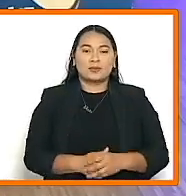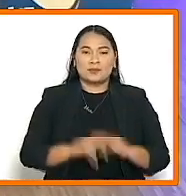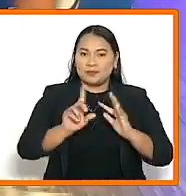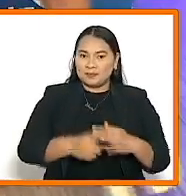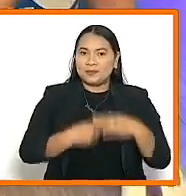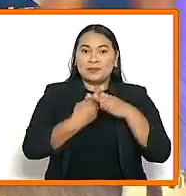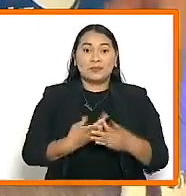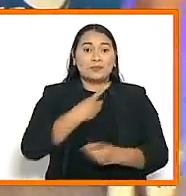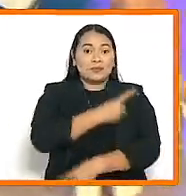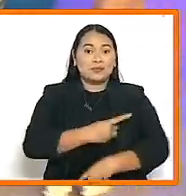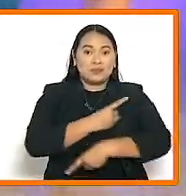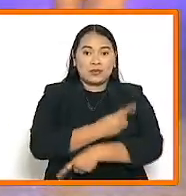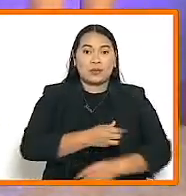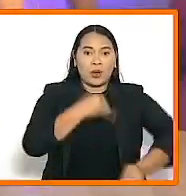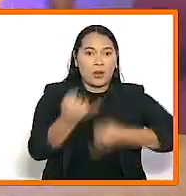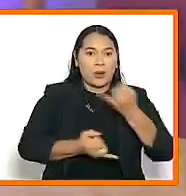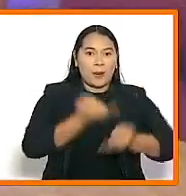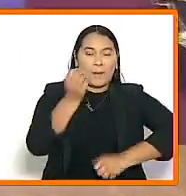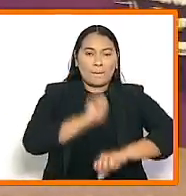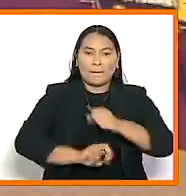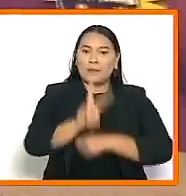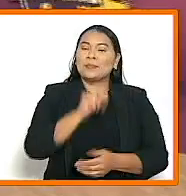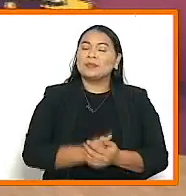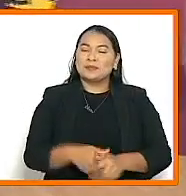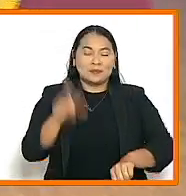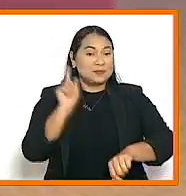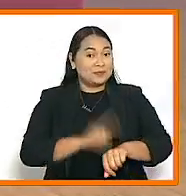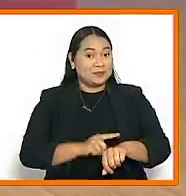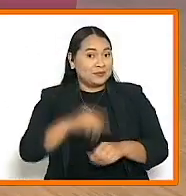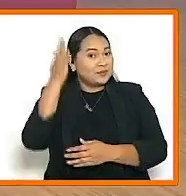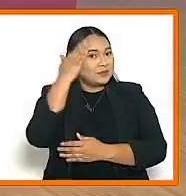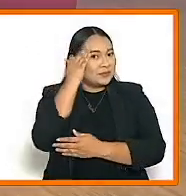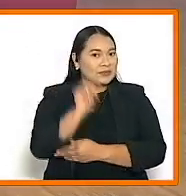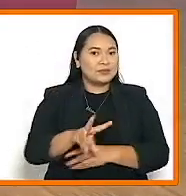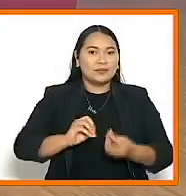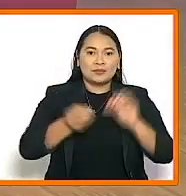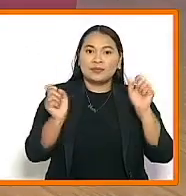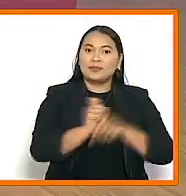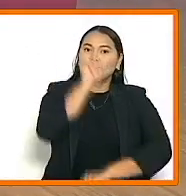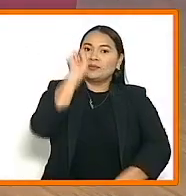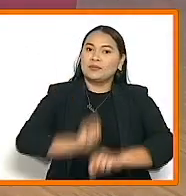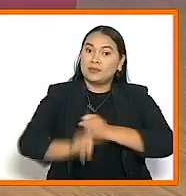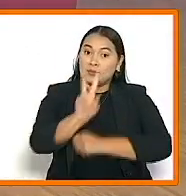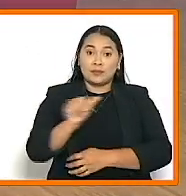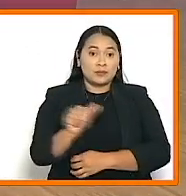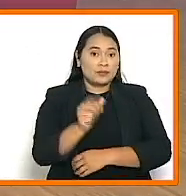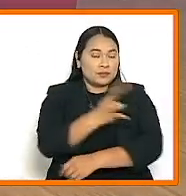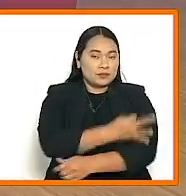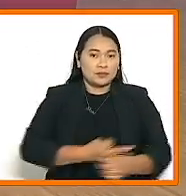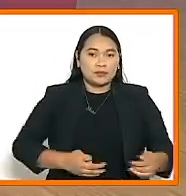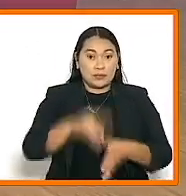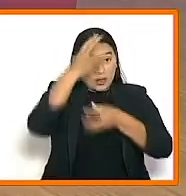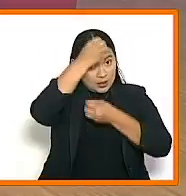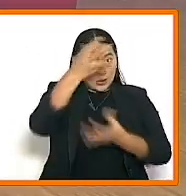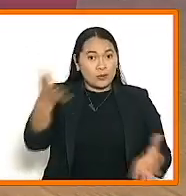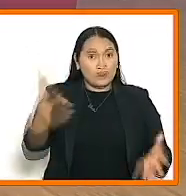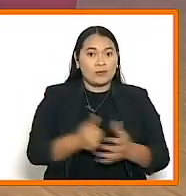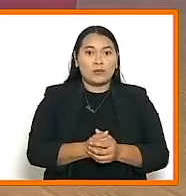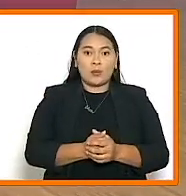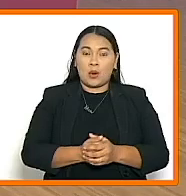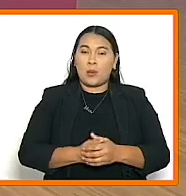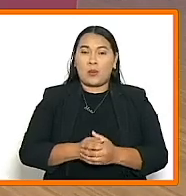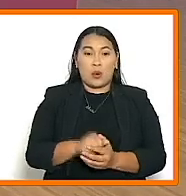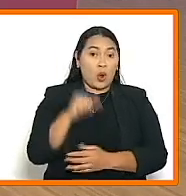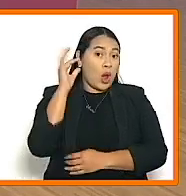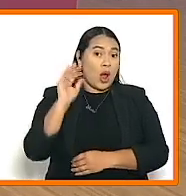diversion y con premiado vamos a conocer los números ganadores para premiados en esta hermosa tarde pero antes Te quiero comentar que si eres una chica extrovertida